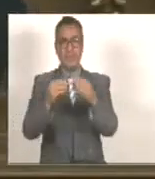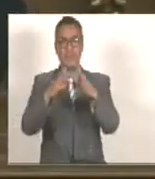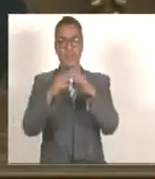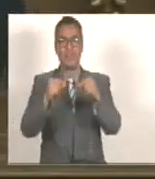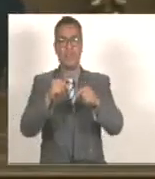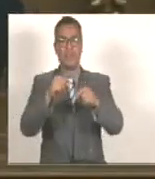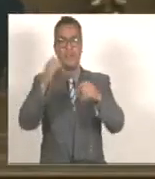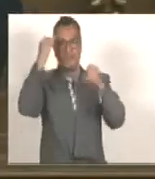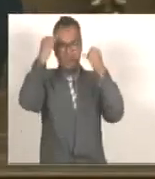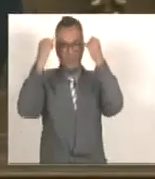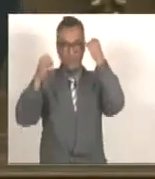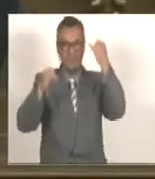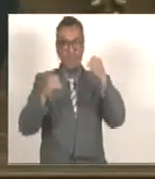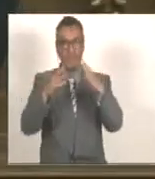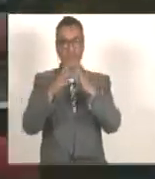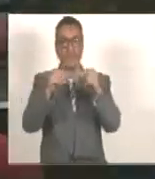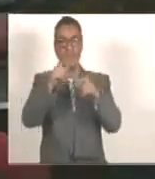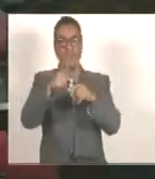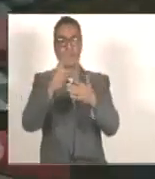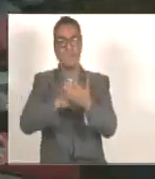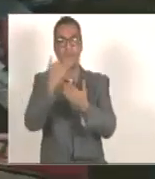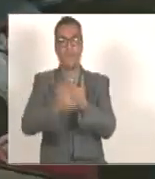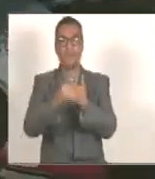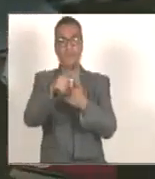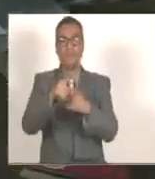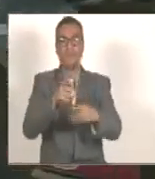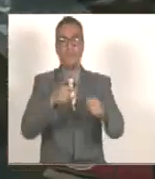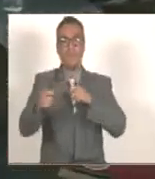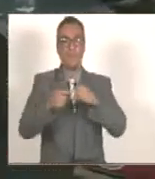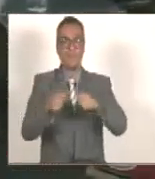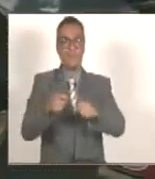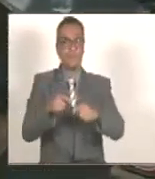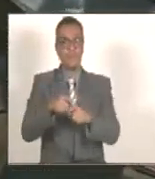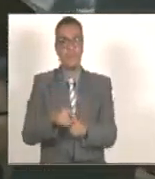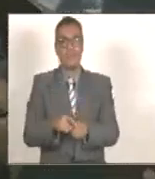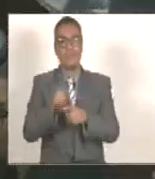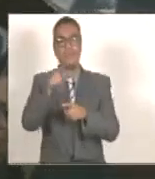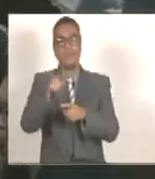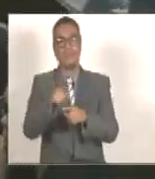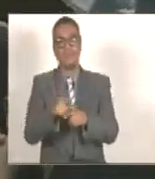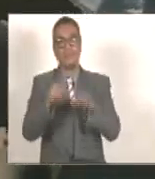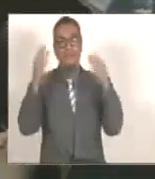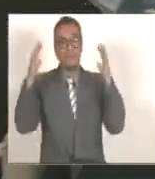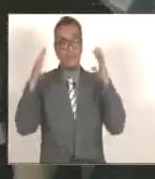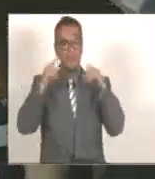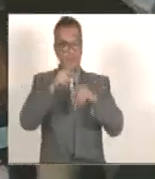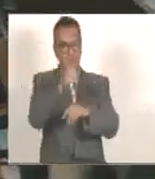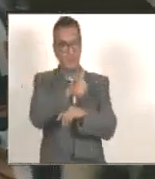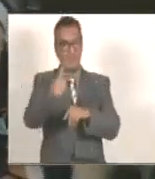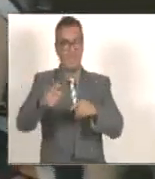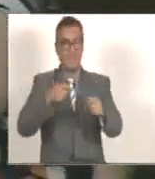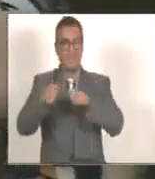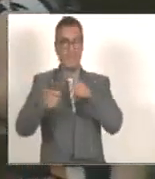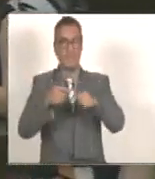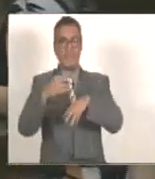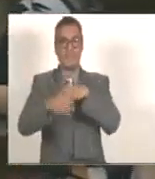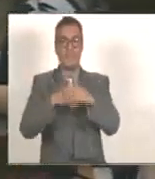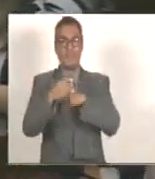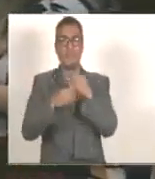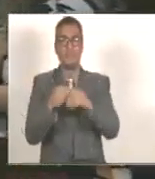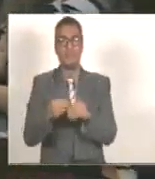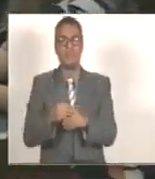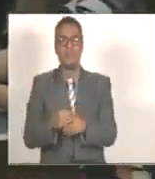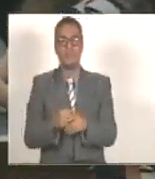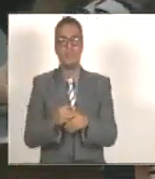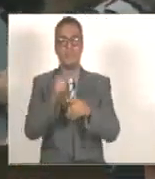estas iniciativas, todos estos planes, activamente, y aplaudiremos cada acción que se haga en